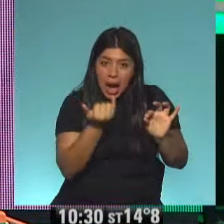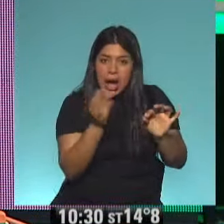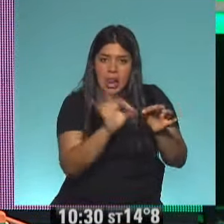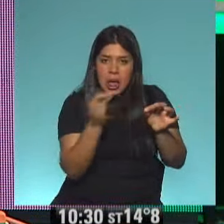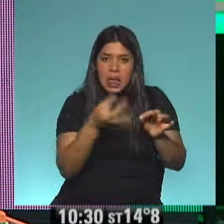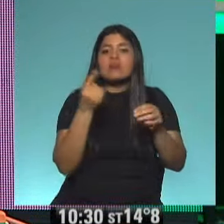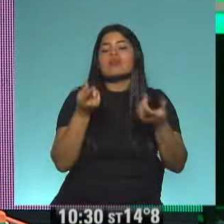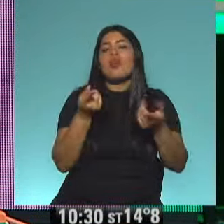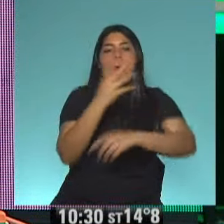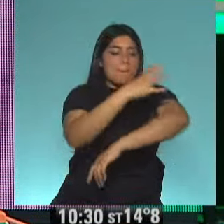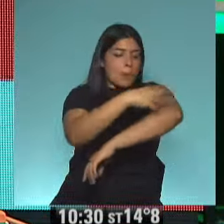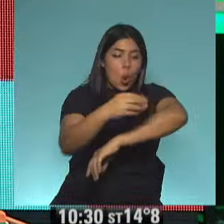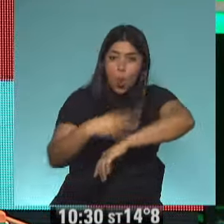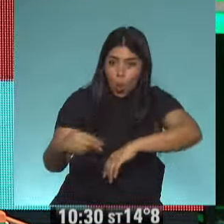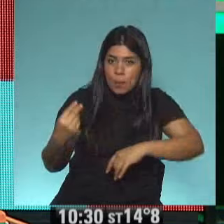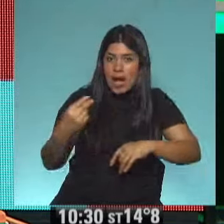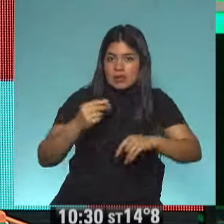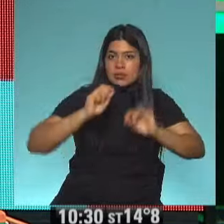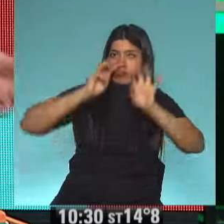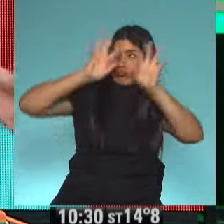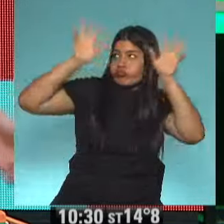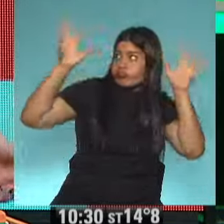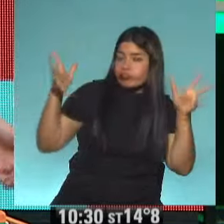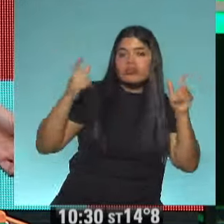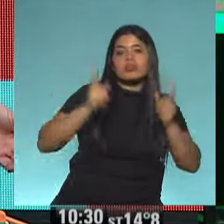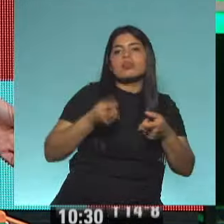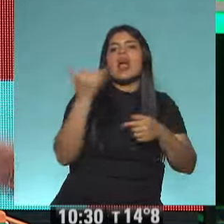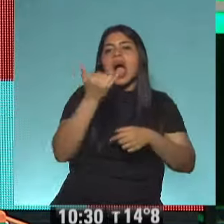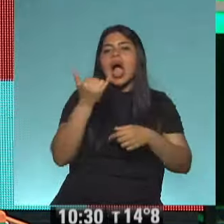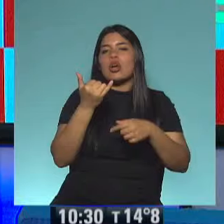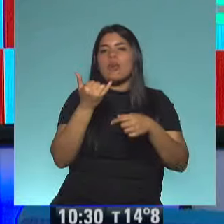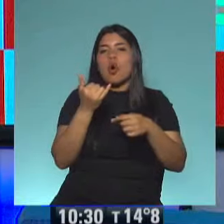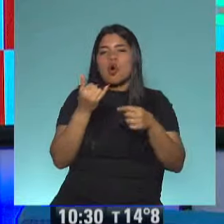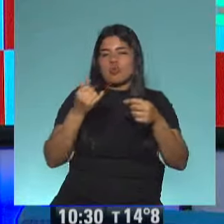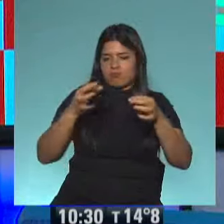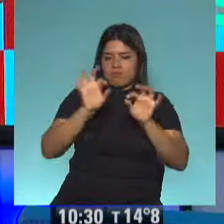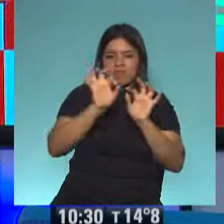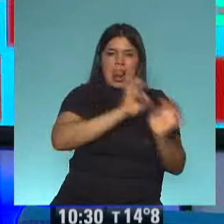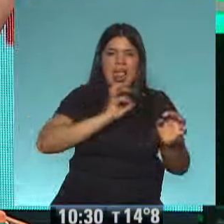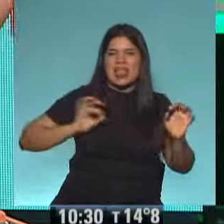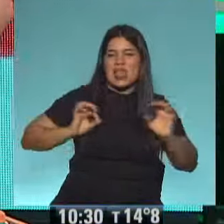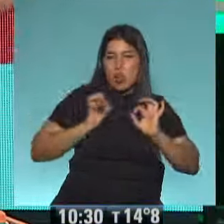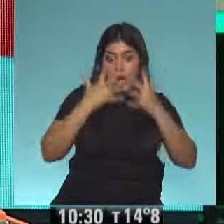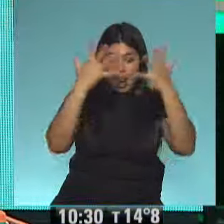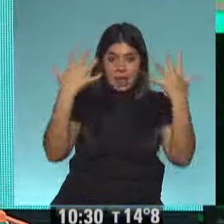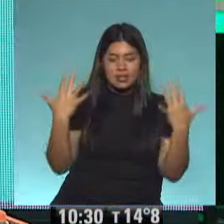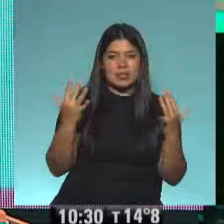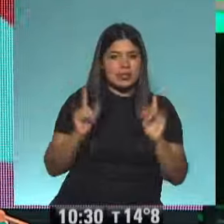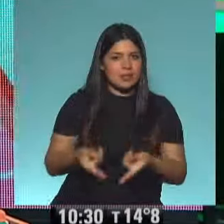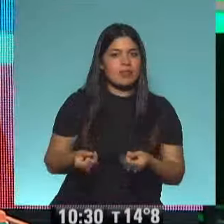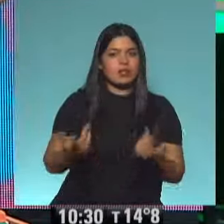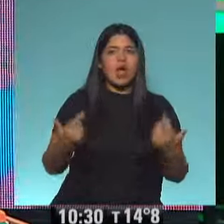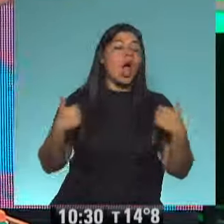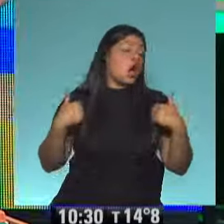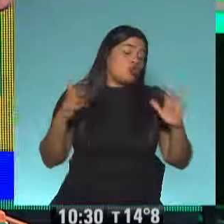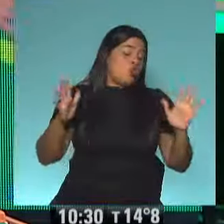Tienen plumas, tienen canutillos, lentejuelas. A Nuria le quedan muy bien. Ay, claro. Sí, siempre. Sí. Yo voy así después